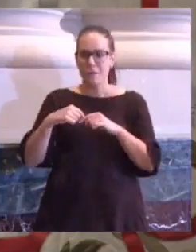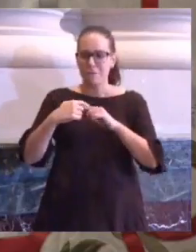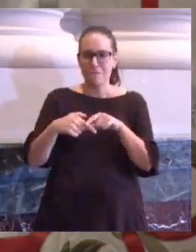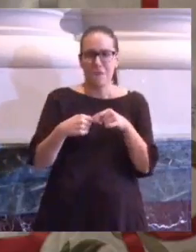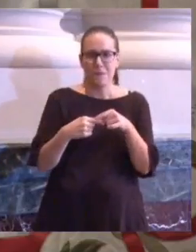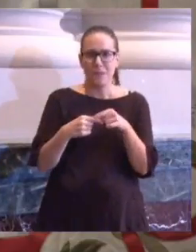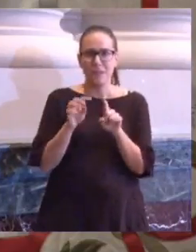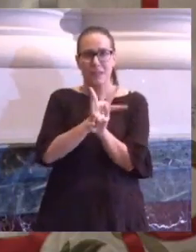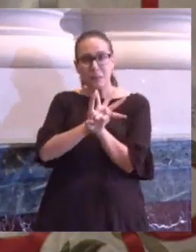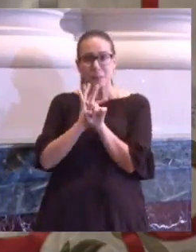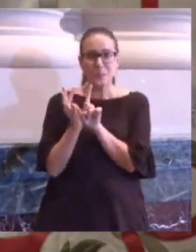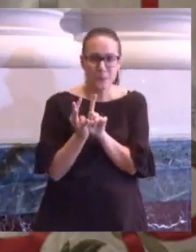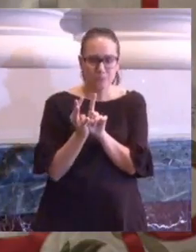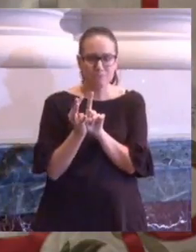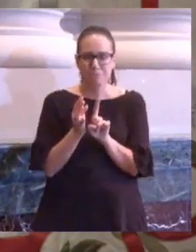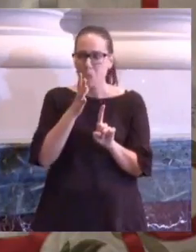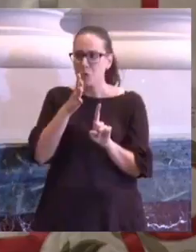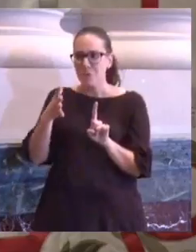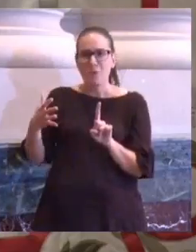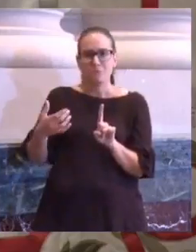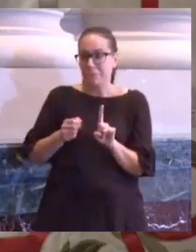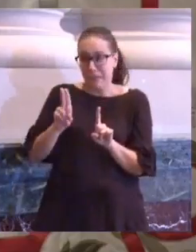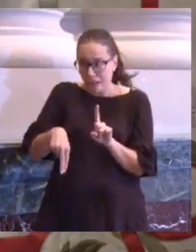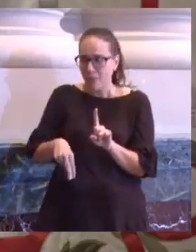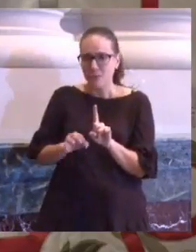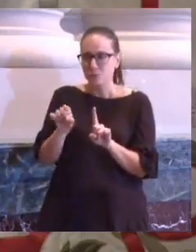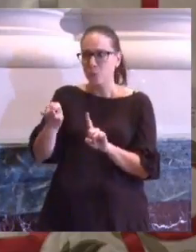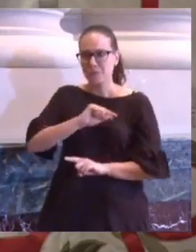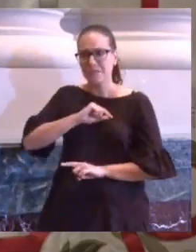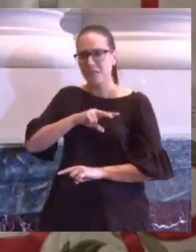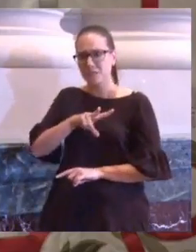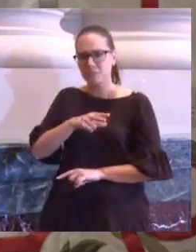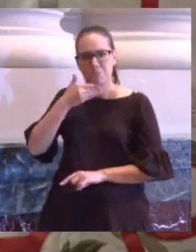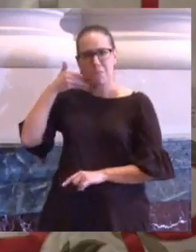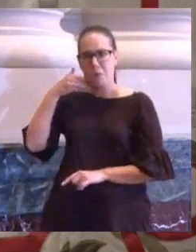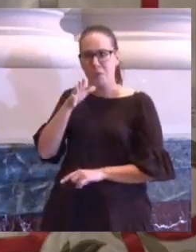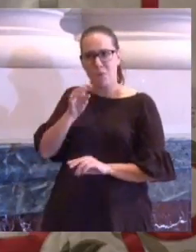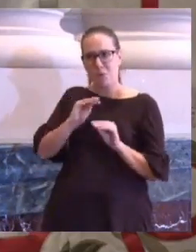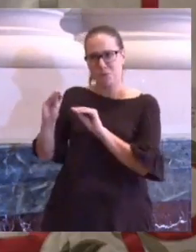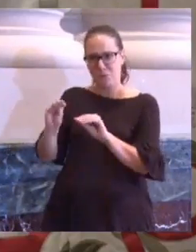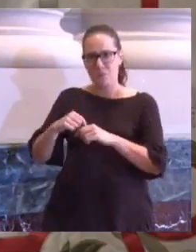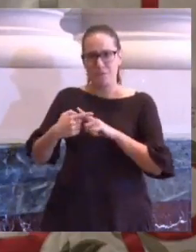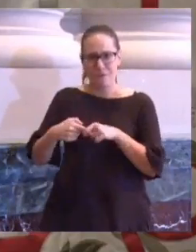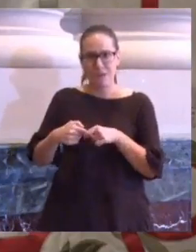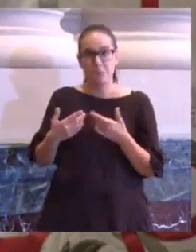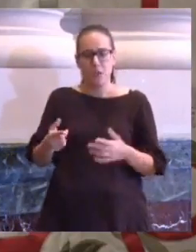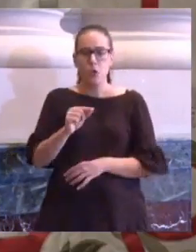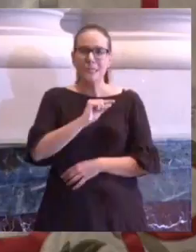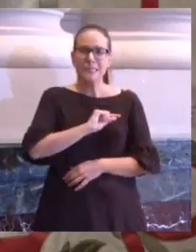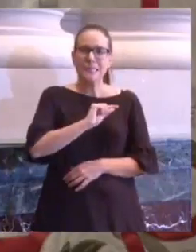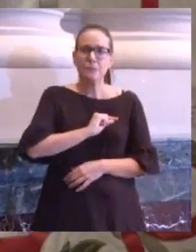que con todo motivo y con toda razón estás plenamente orgullosa. Ahora bien, este